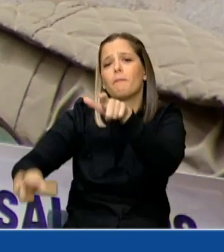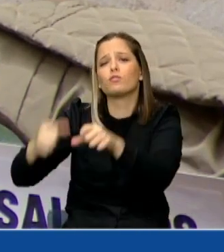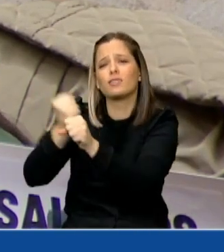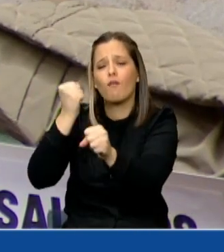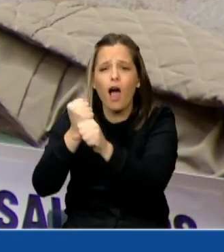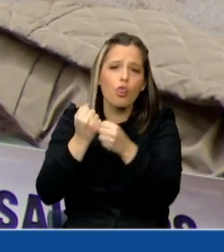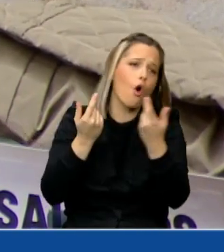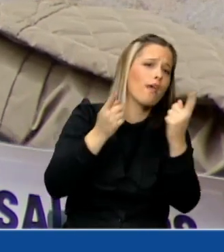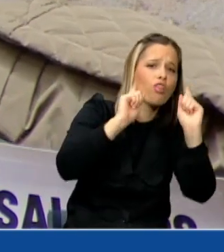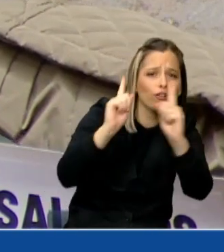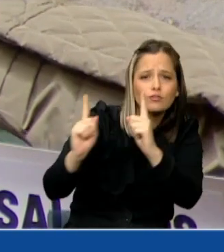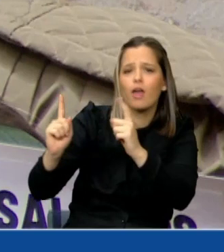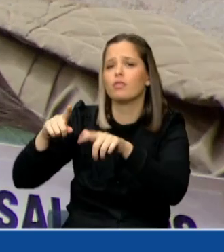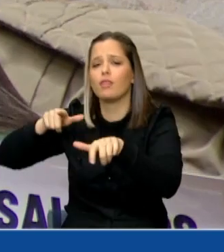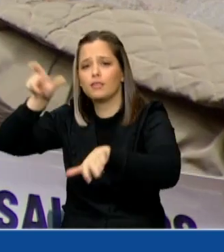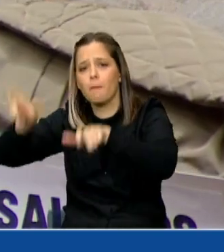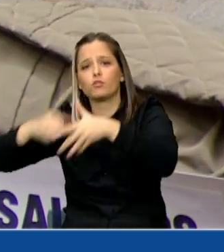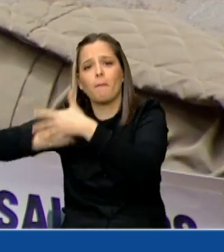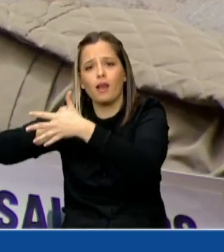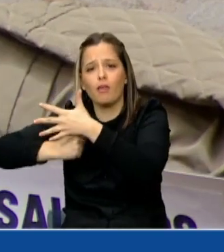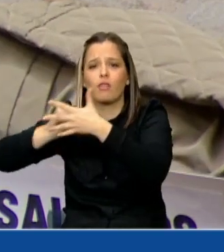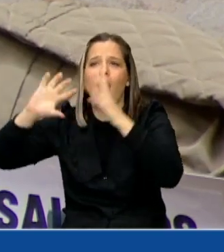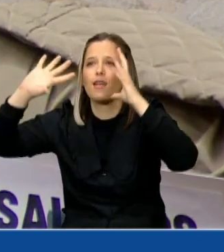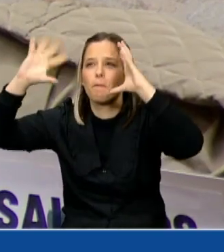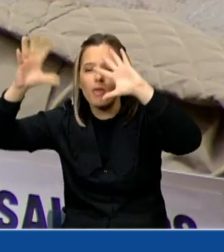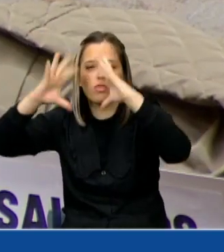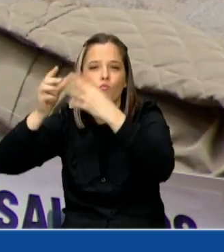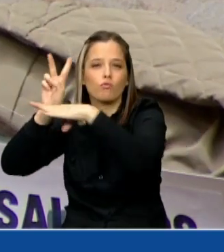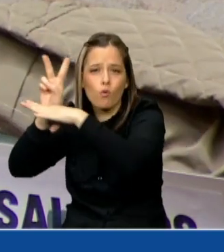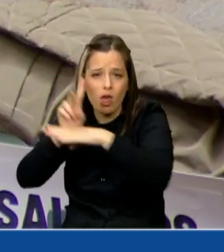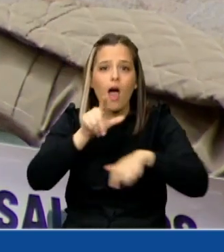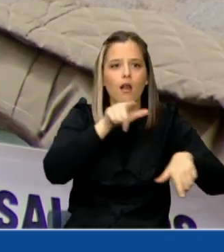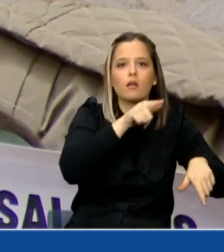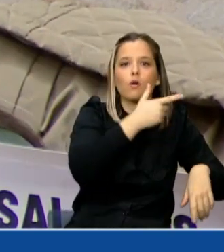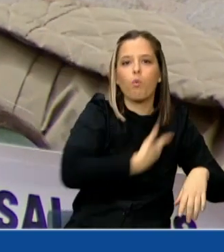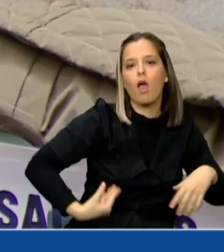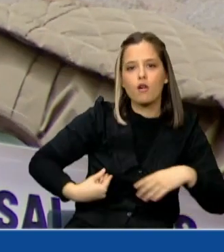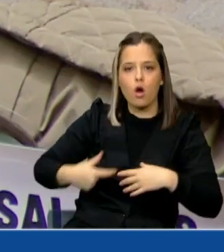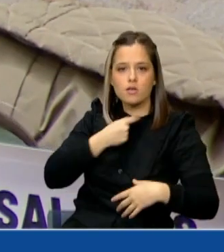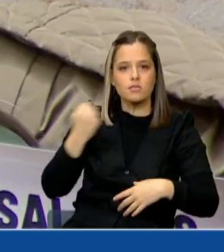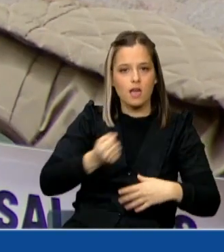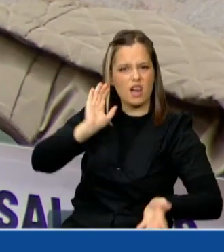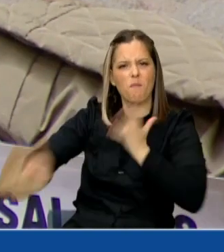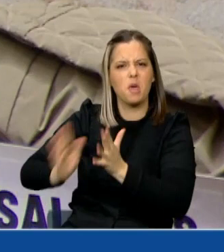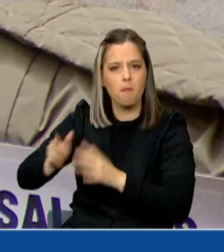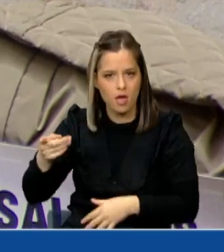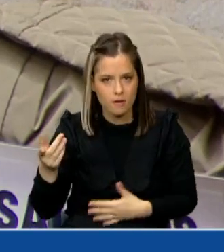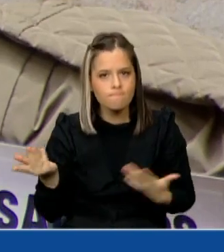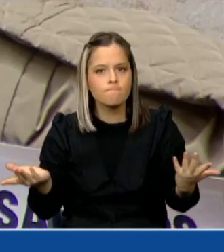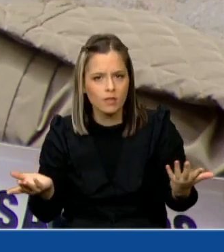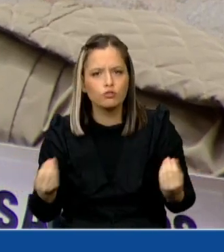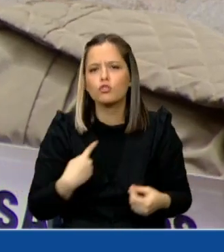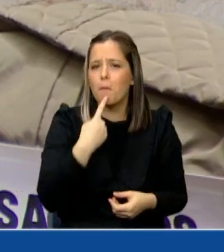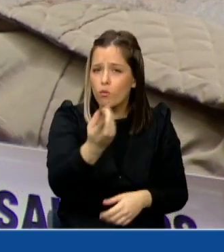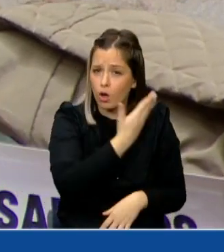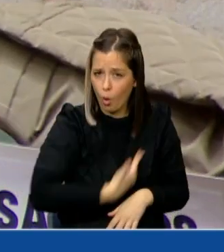los docentes, como el movimiento ambiental, como el movimiento piquetero. Entonces pregunto, ¿el gobierno nacional va a seguir consintiendo